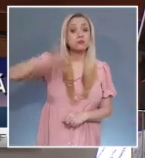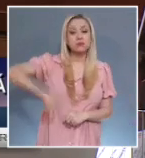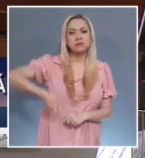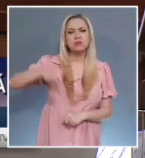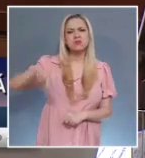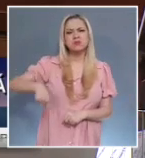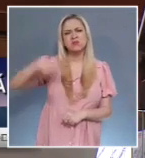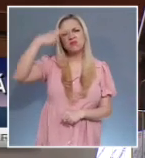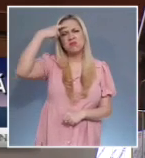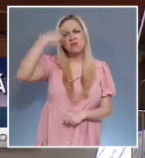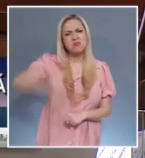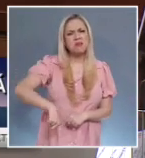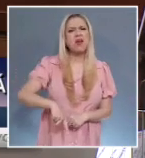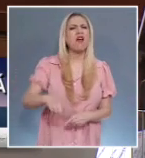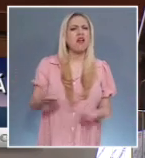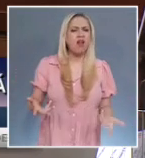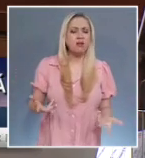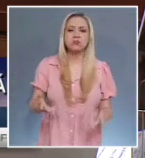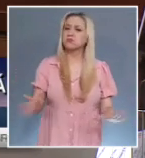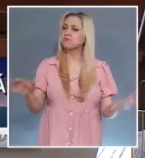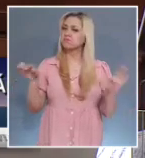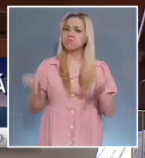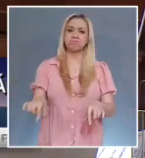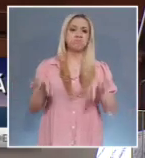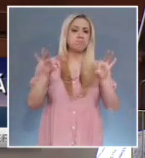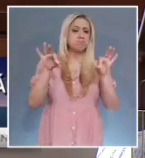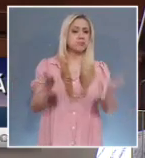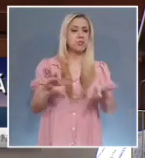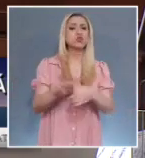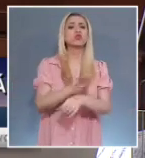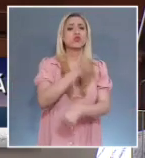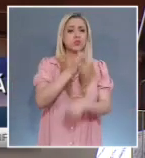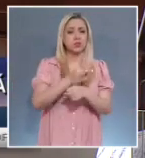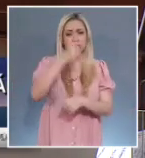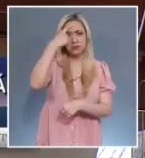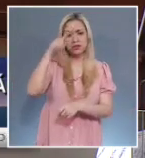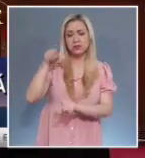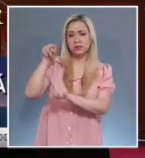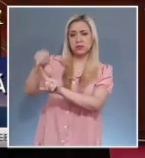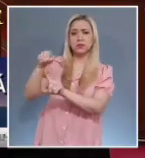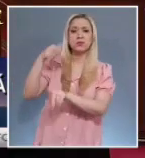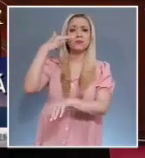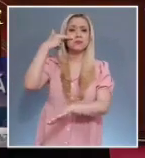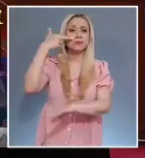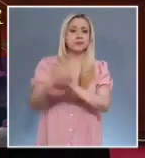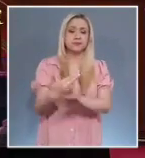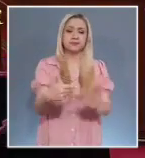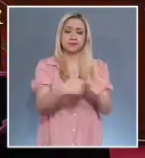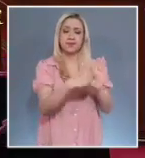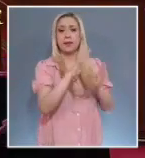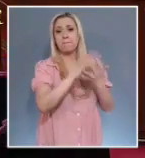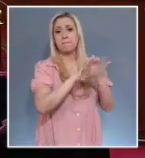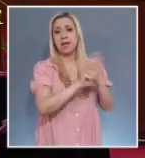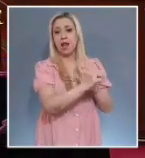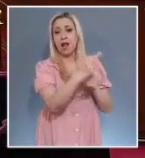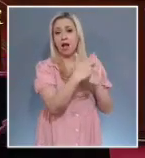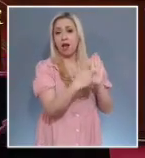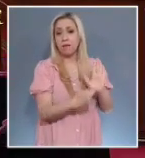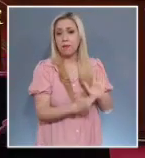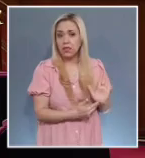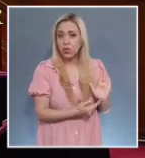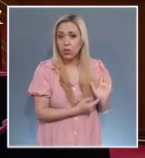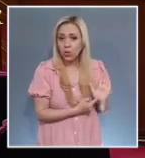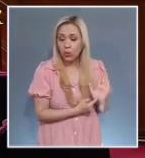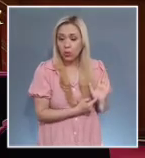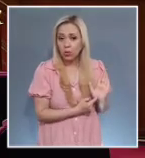un grado suficiente de determinación para el destinatario de una norma penal. El Pleno determinó que el precepto violaba